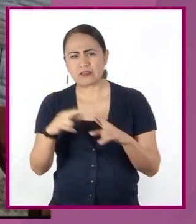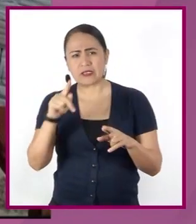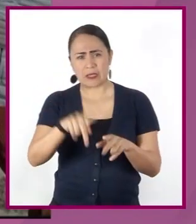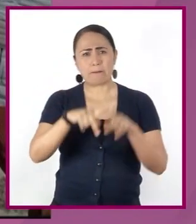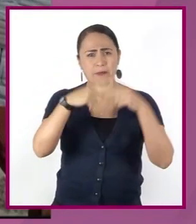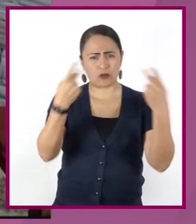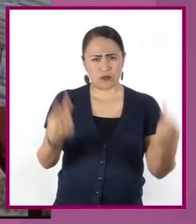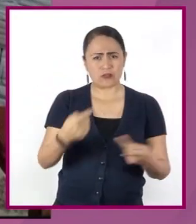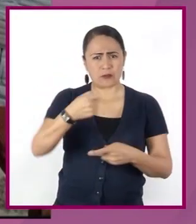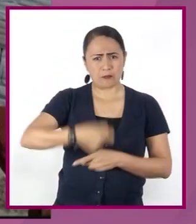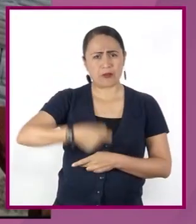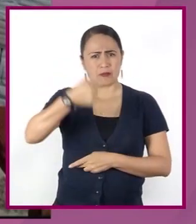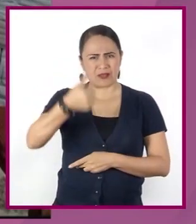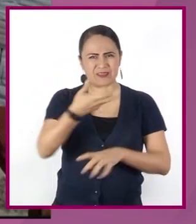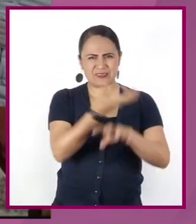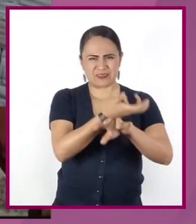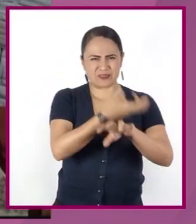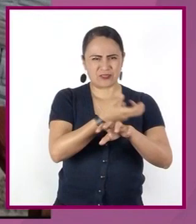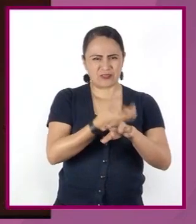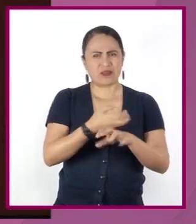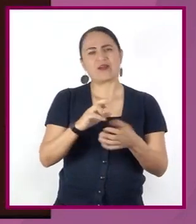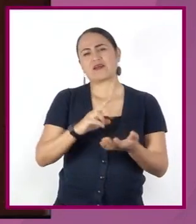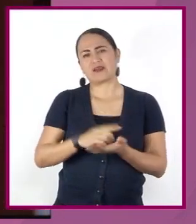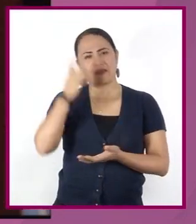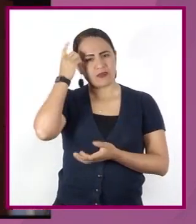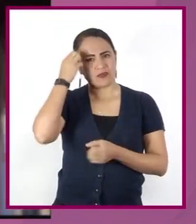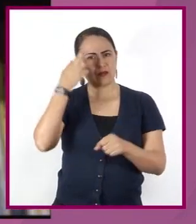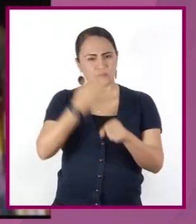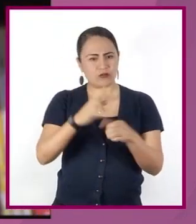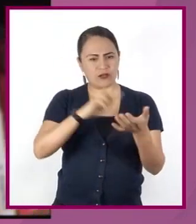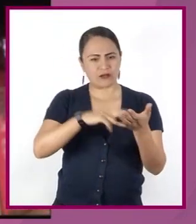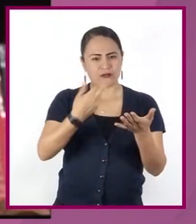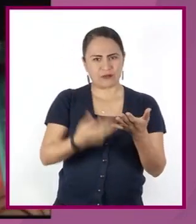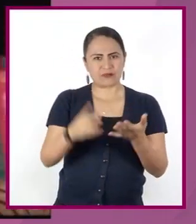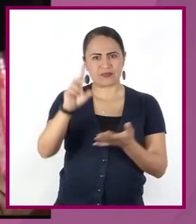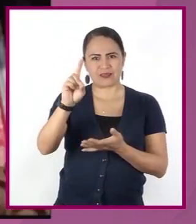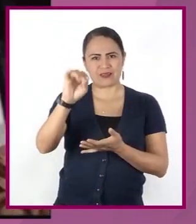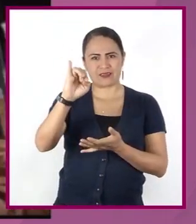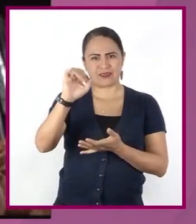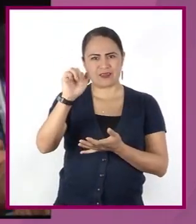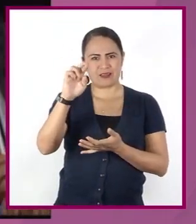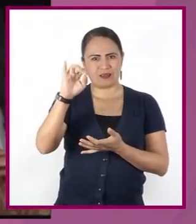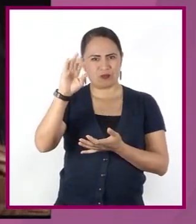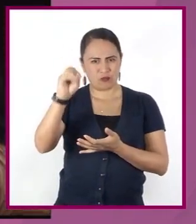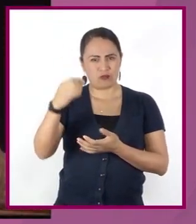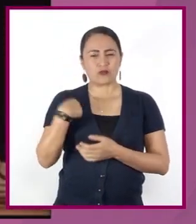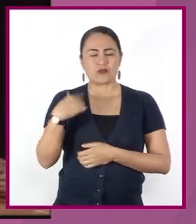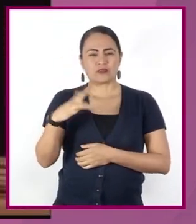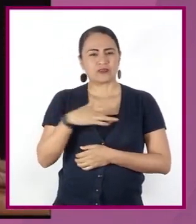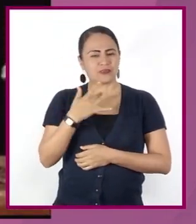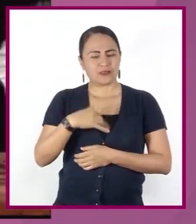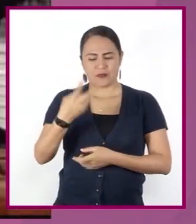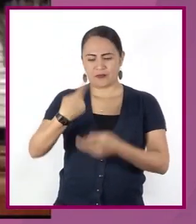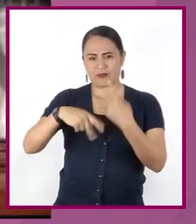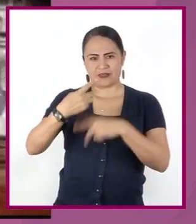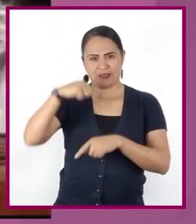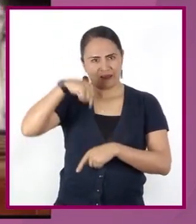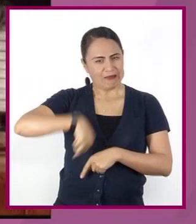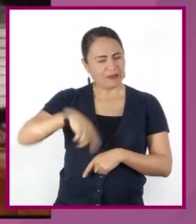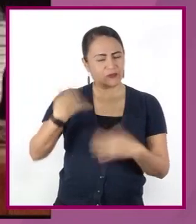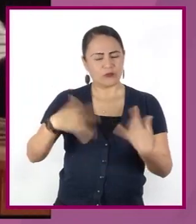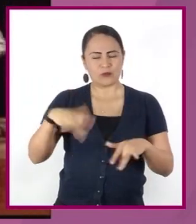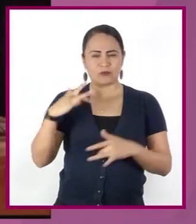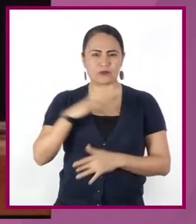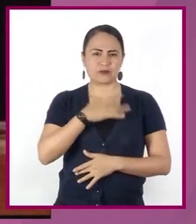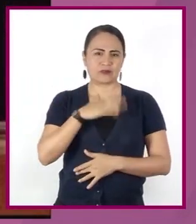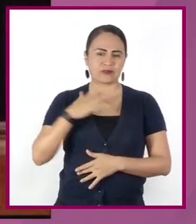Estados Unidos, directora de la revista El Dial. Es para mí un honor estar en este programa. En esta oportunidad,